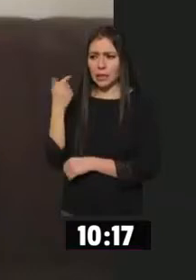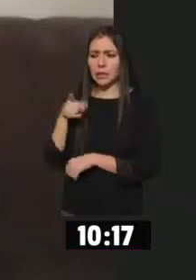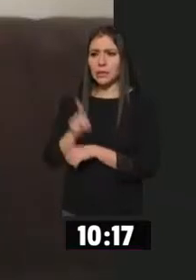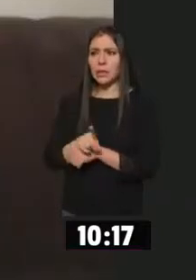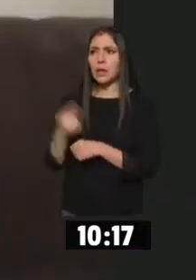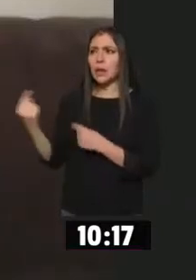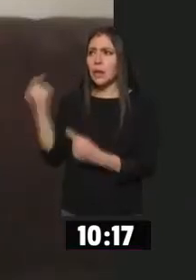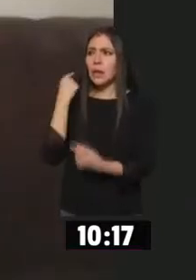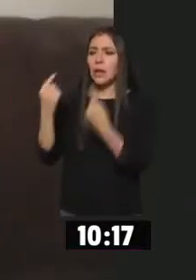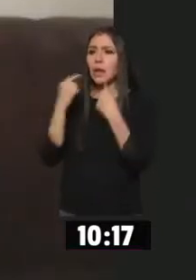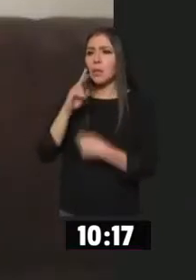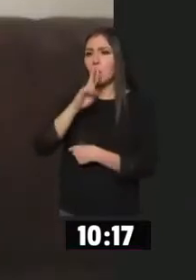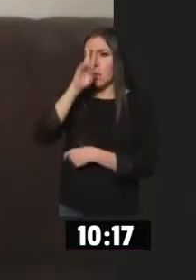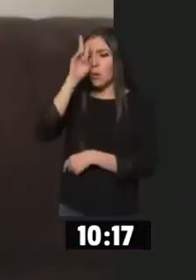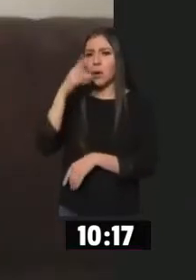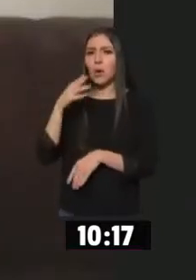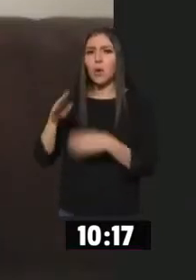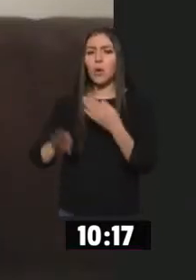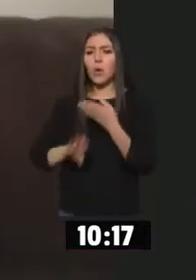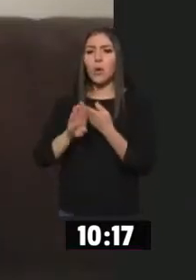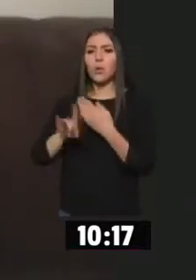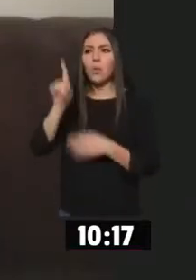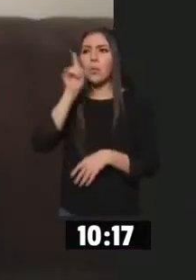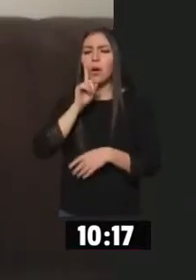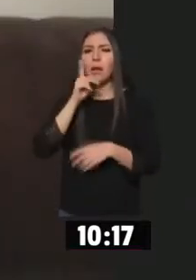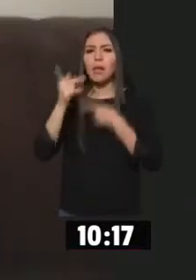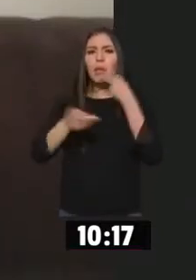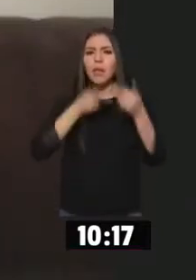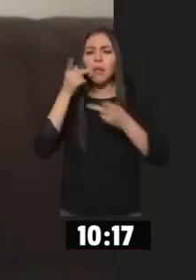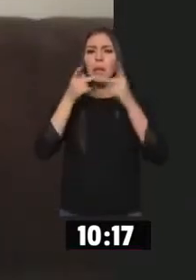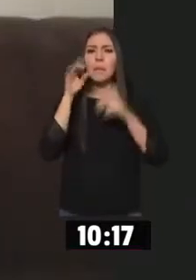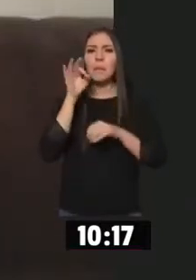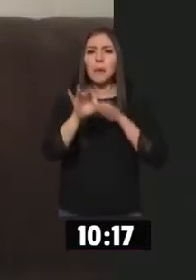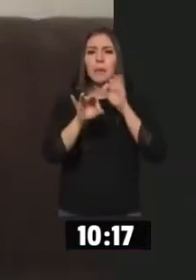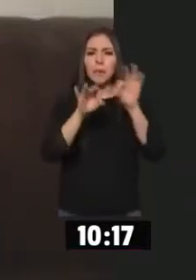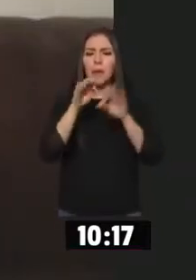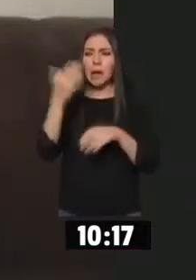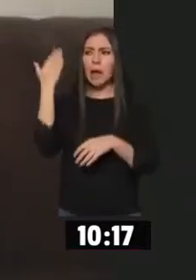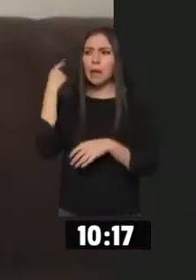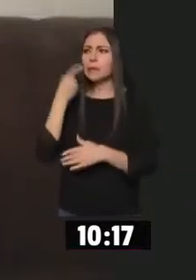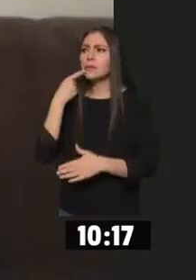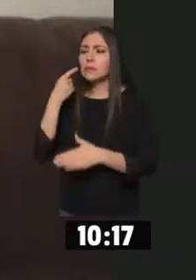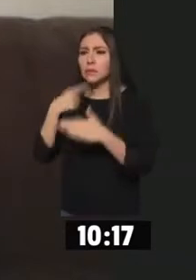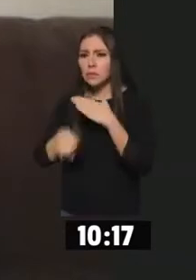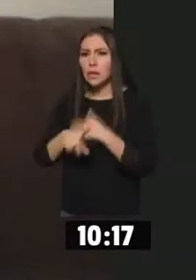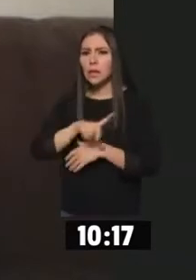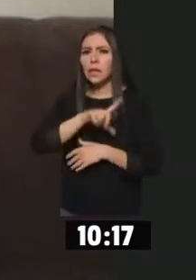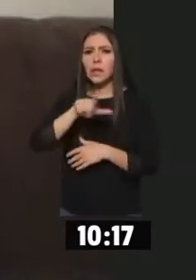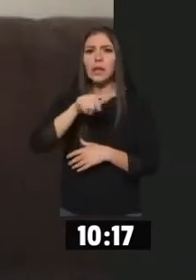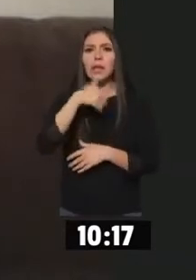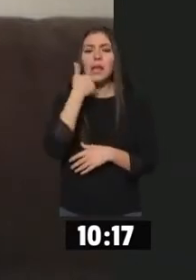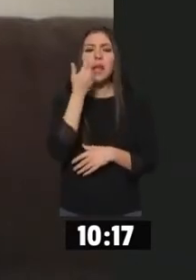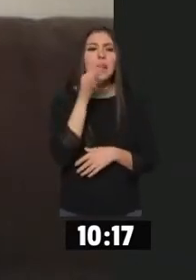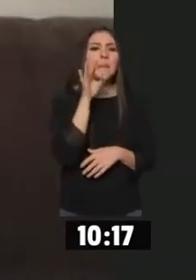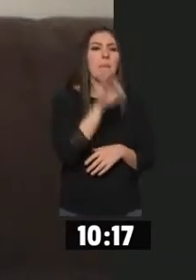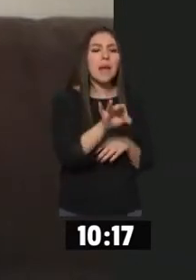serie de propaganda difamatoria en su contra, a través de la cual buscaban desprestigiarla